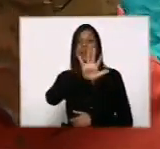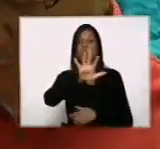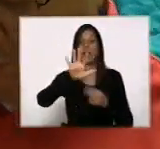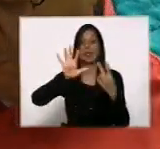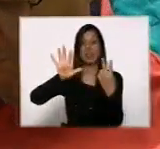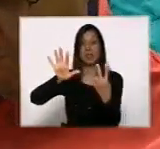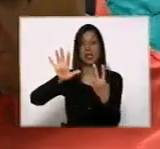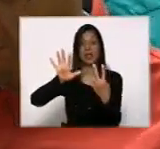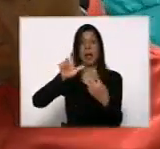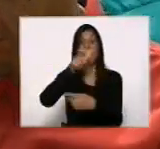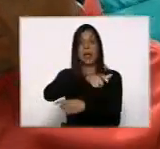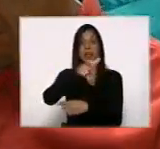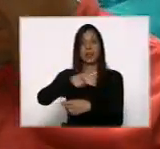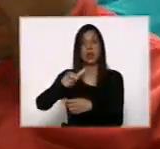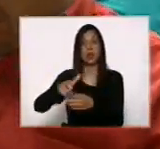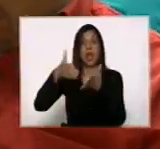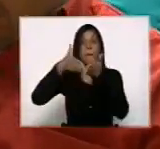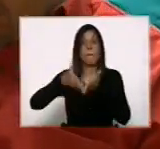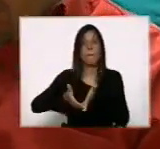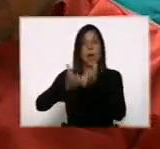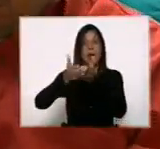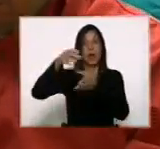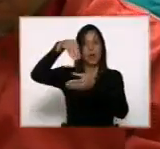57 personas en un barco